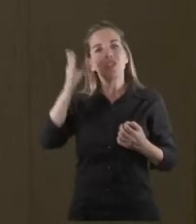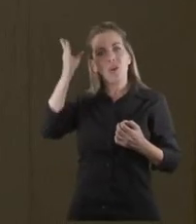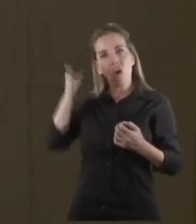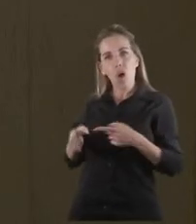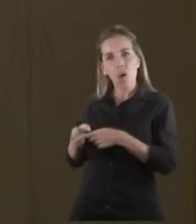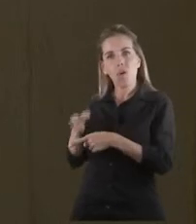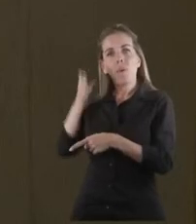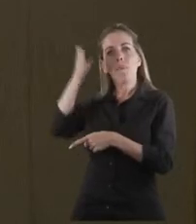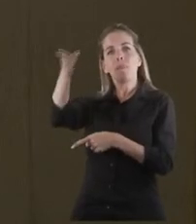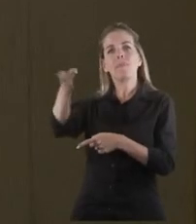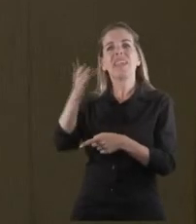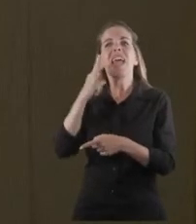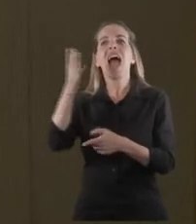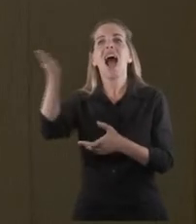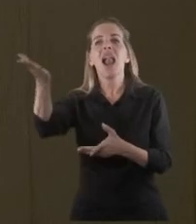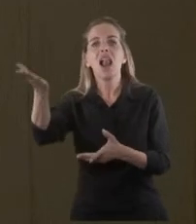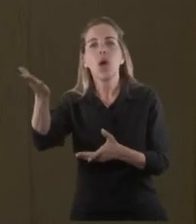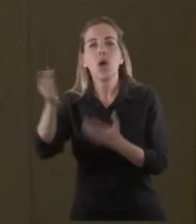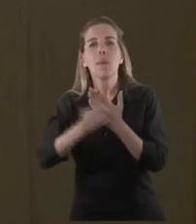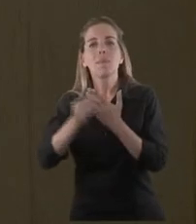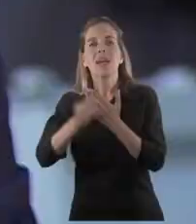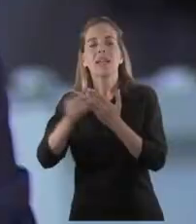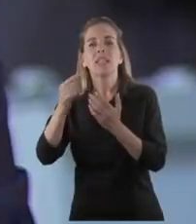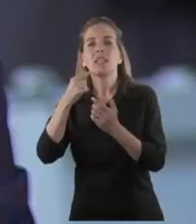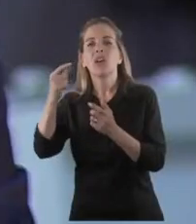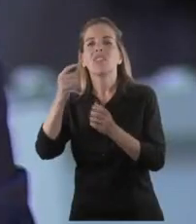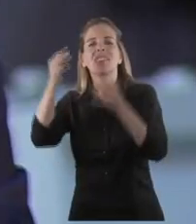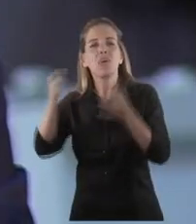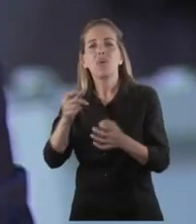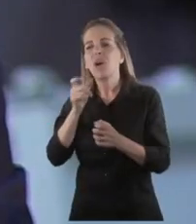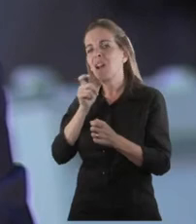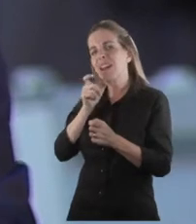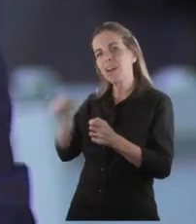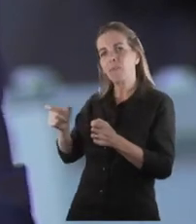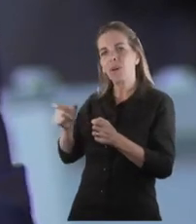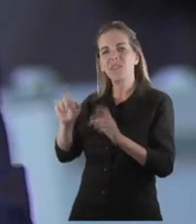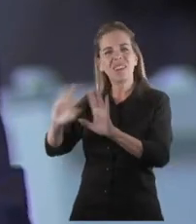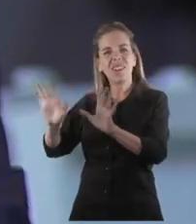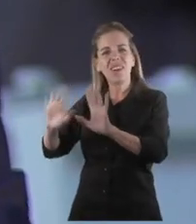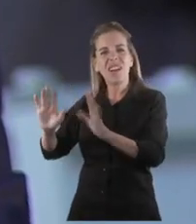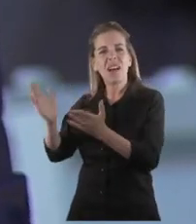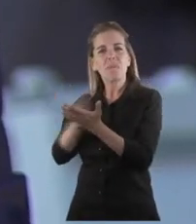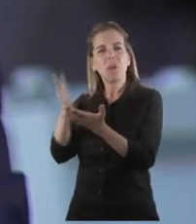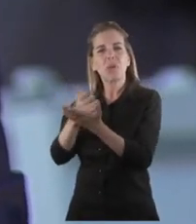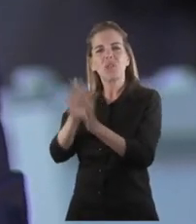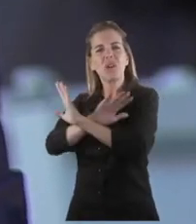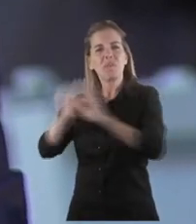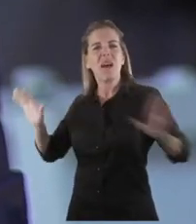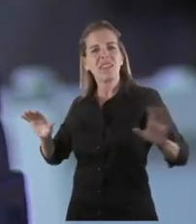dicho, mira, deja de producir y dedícate a ensamblar.